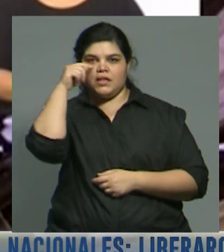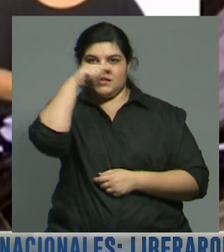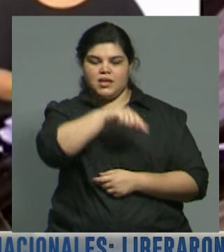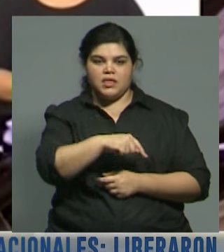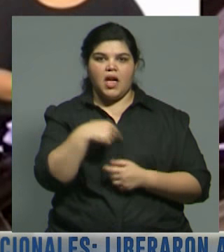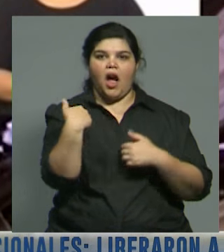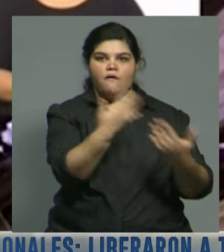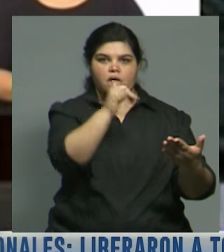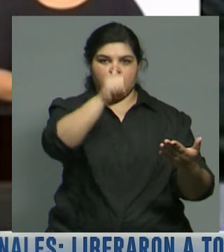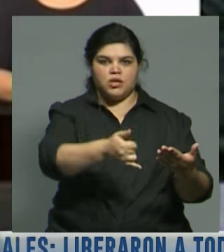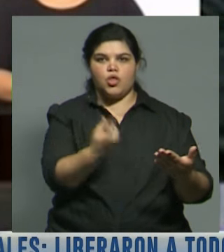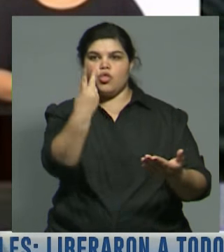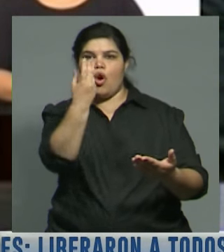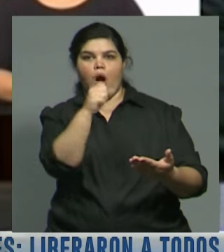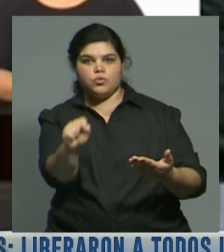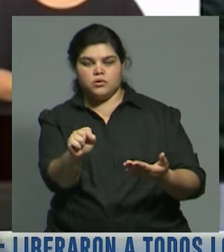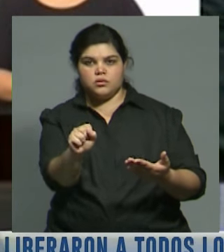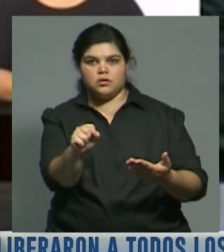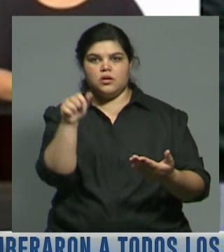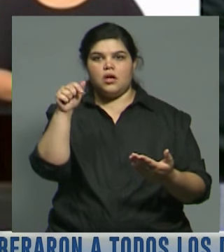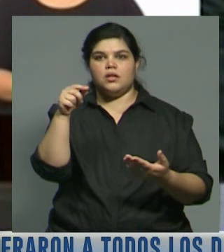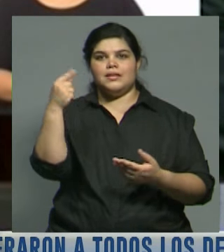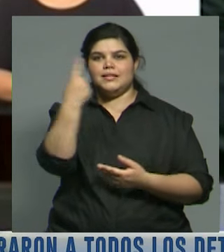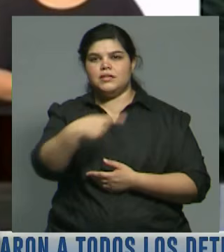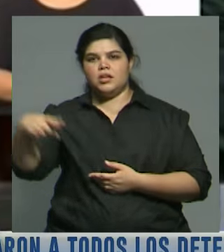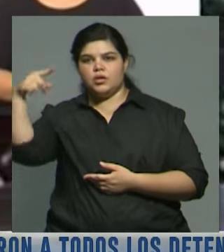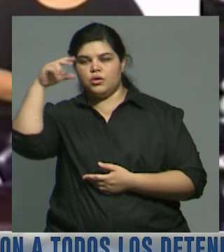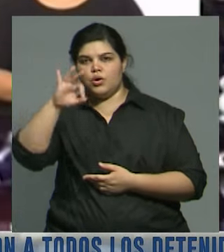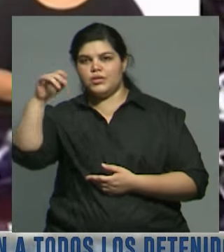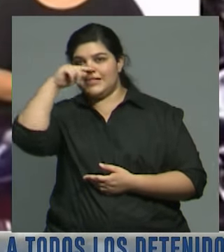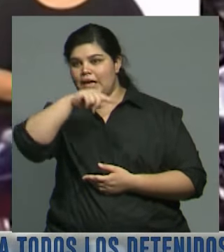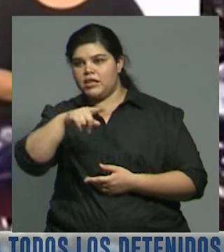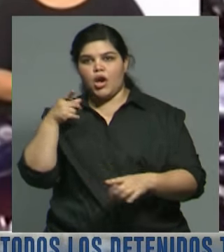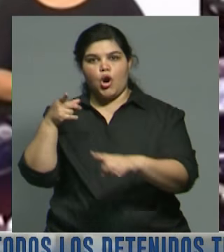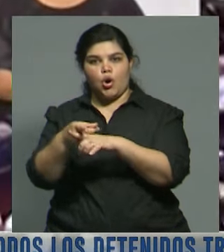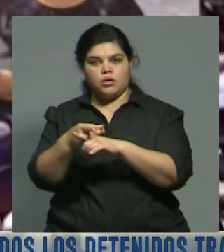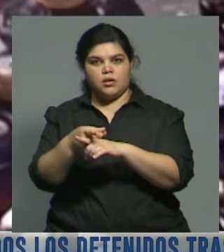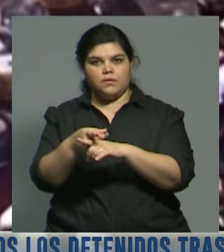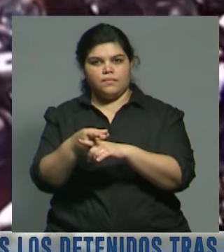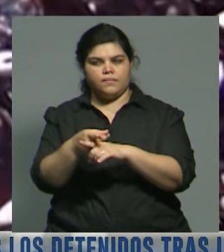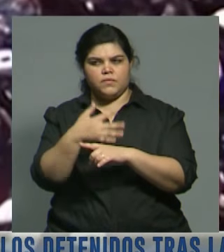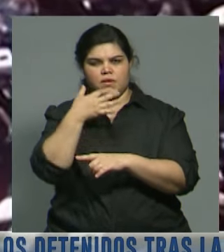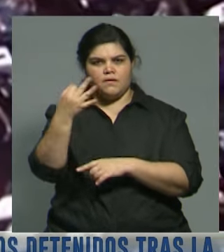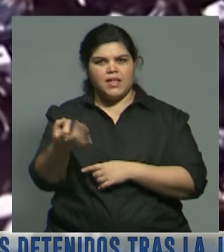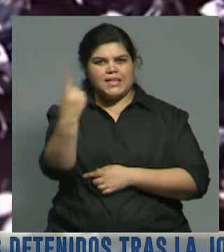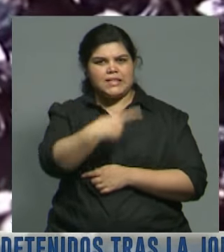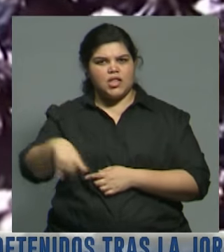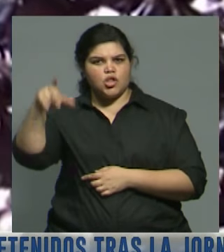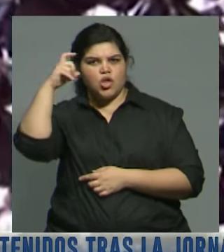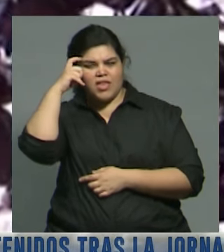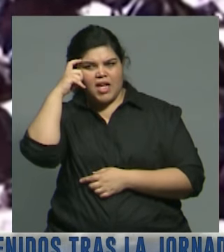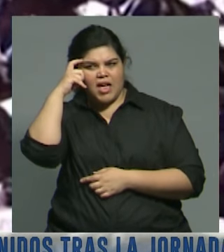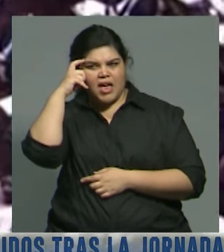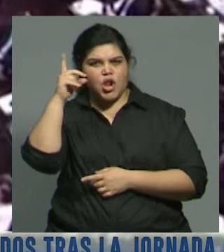que tuvo, 2 abstenciones y 117 en contra. La verdad que 10 no parece un número muy grande, ¿no es cierto?, para